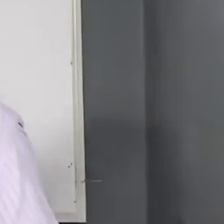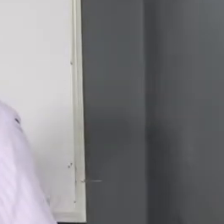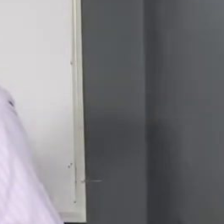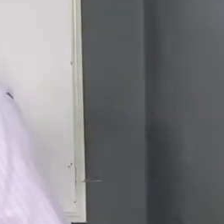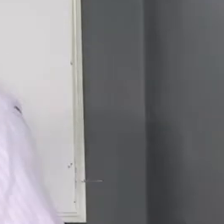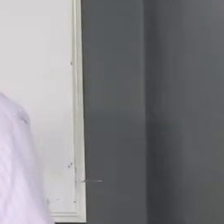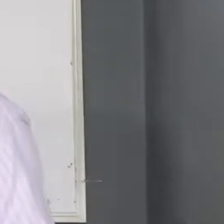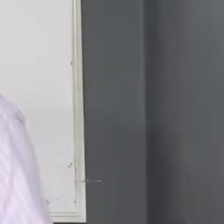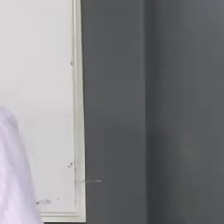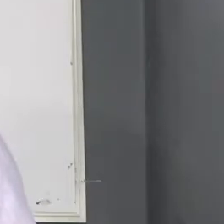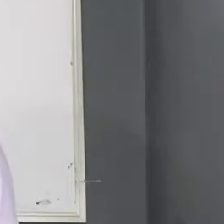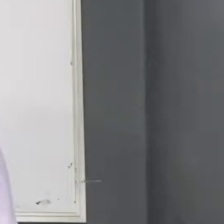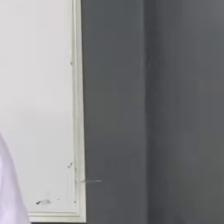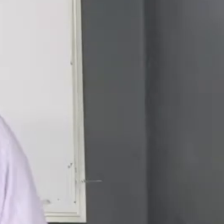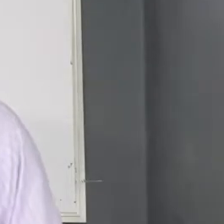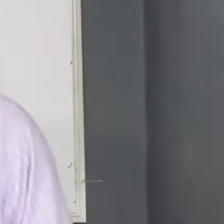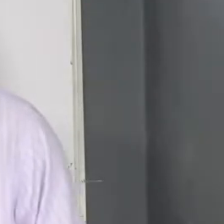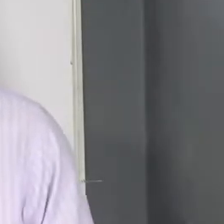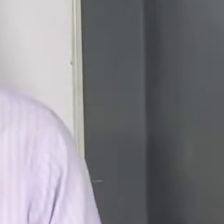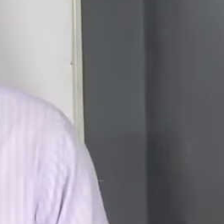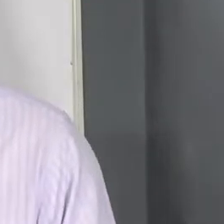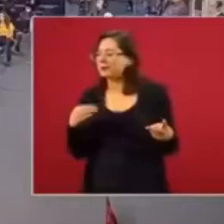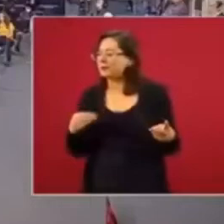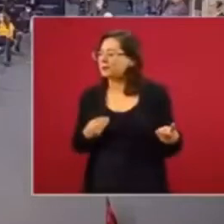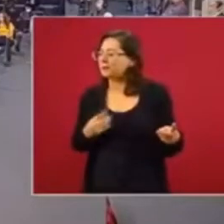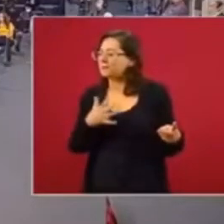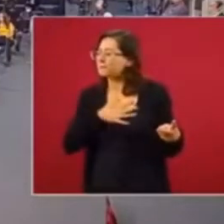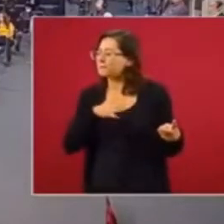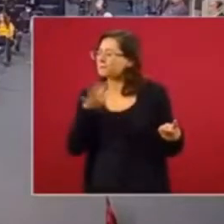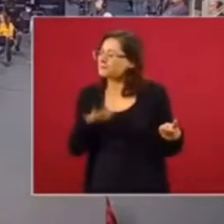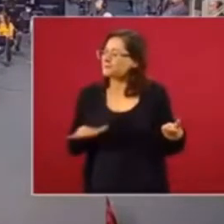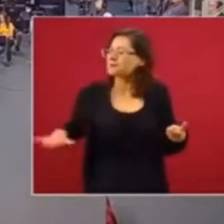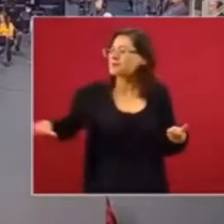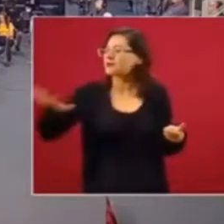que viene esto y en esto viene el PIB. Sigamos.